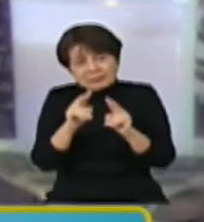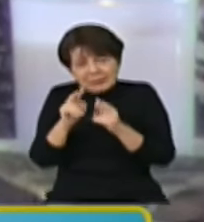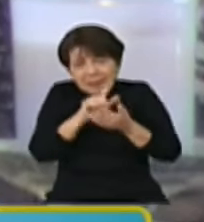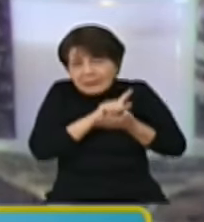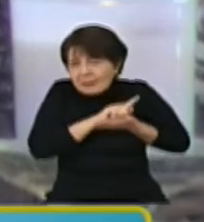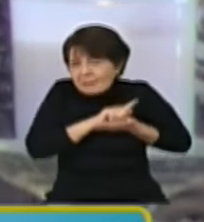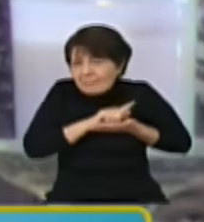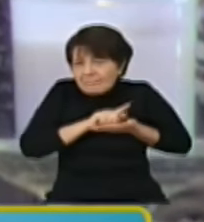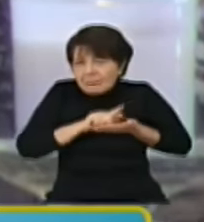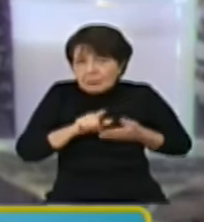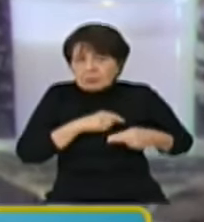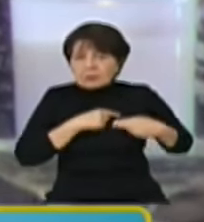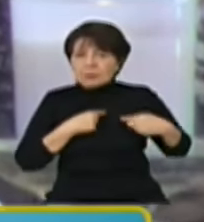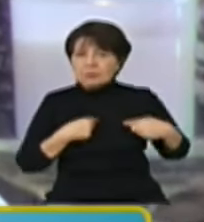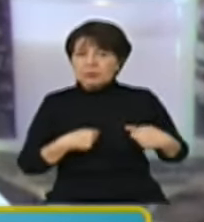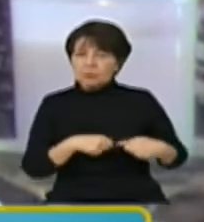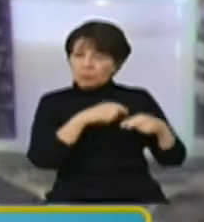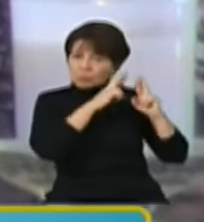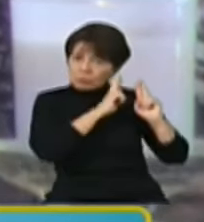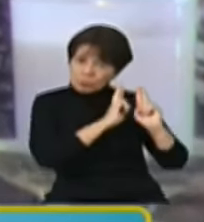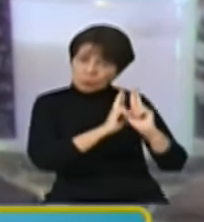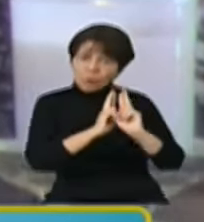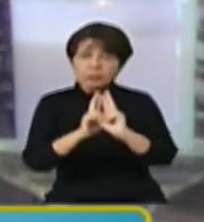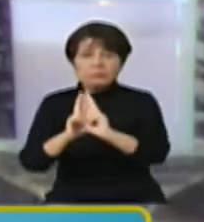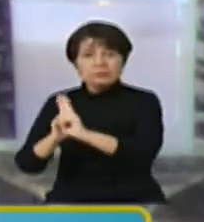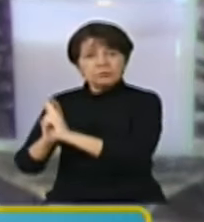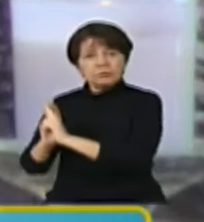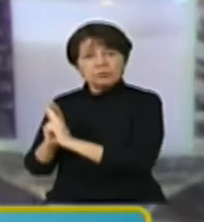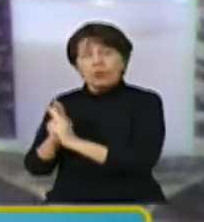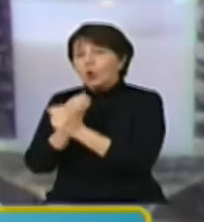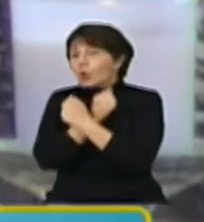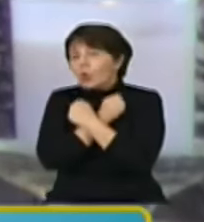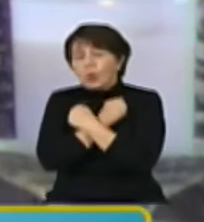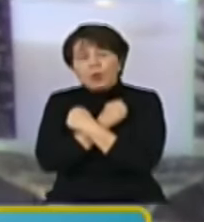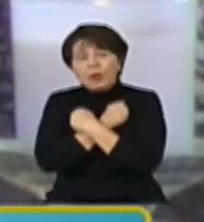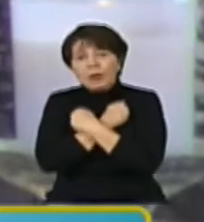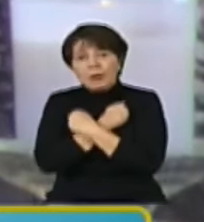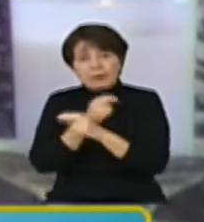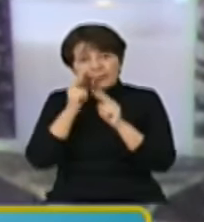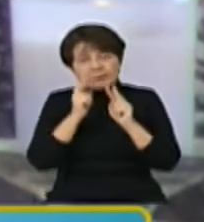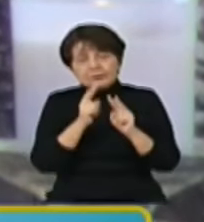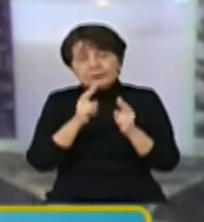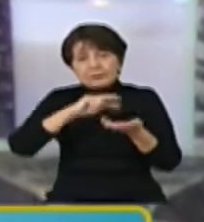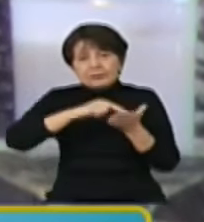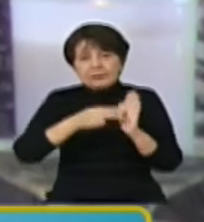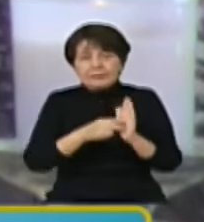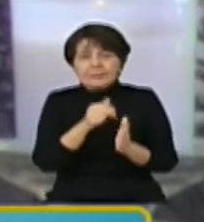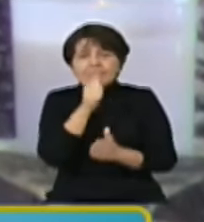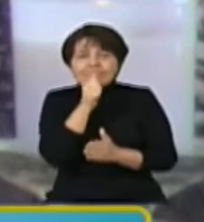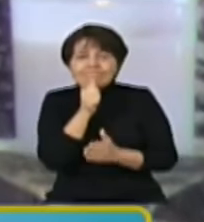pureza y respeto. Ojos misericordiosos significa tener paciencia con